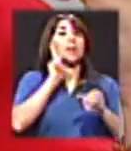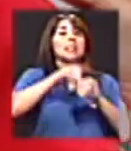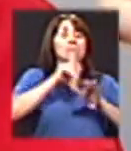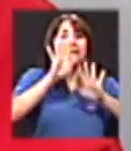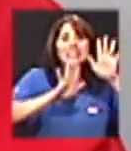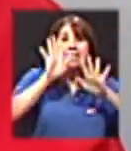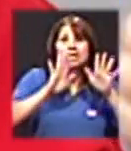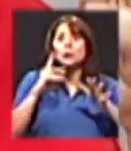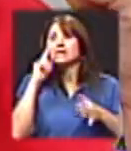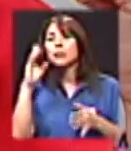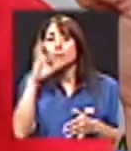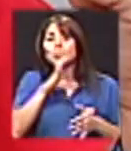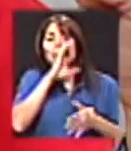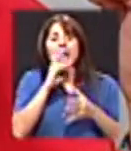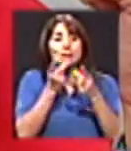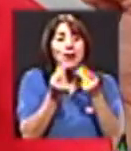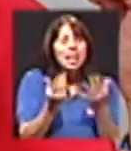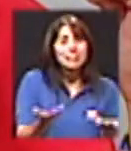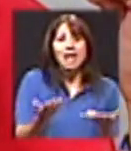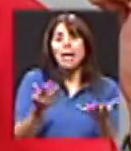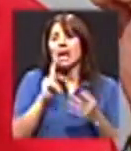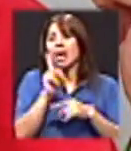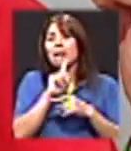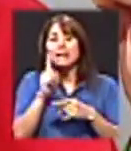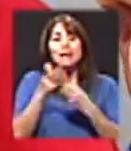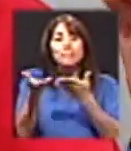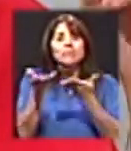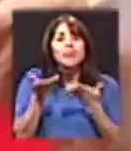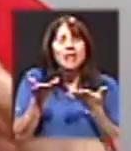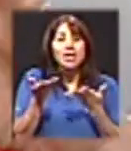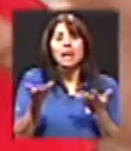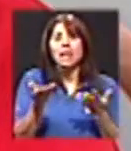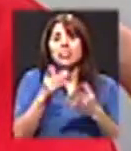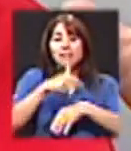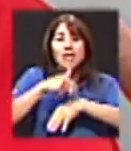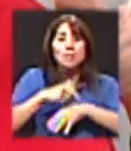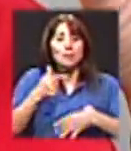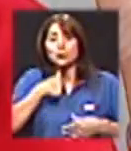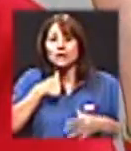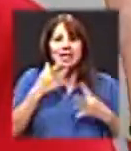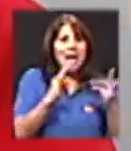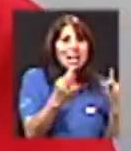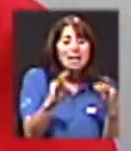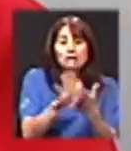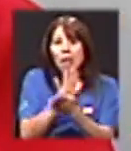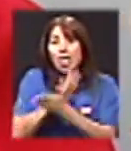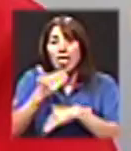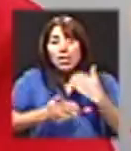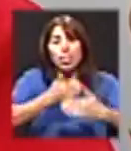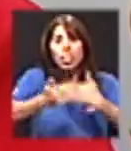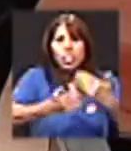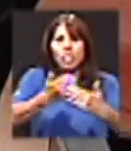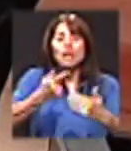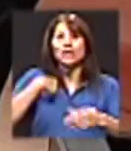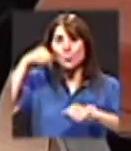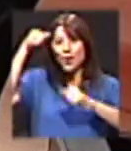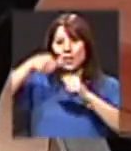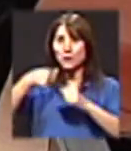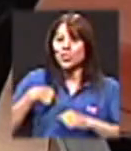tiempo, que los ingenieros no se atrasaran, que los cronogramas se cumplieran. Bueno, era una locura. Y me acuerdo que le dije yo a doña